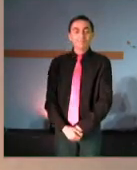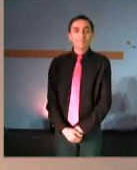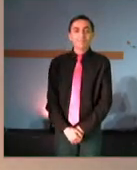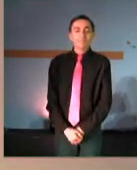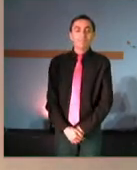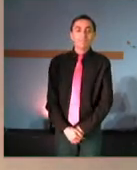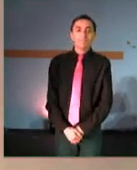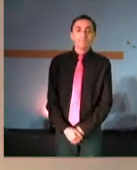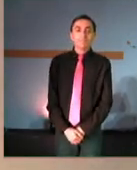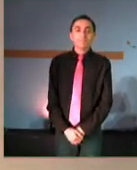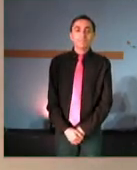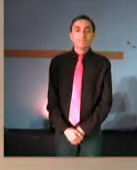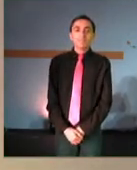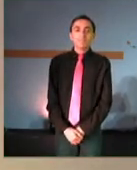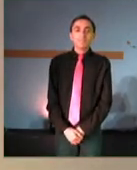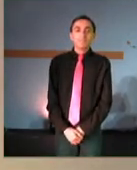evidente